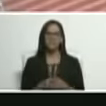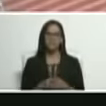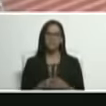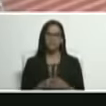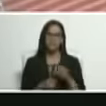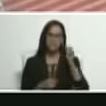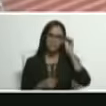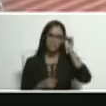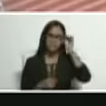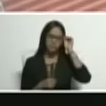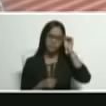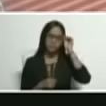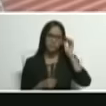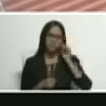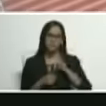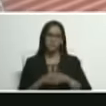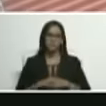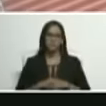7